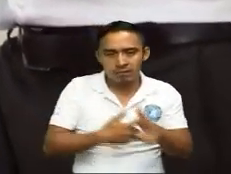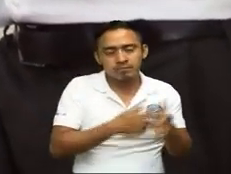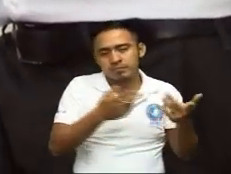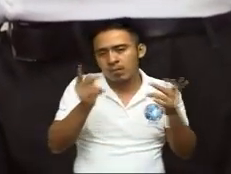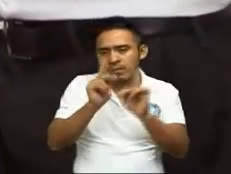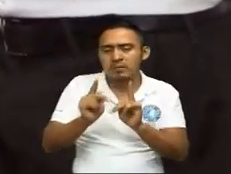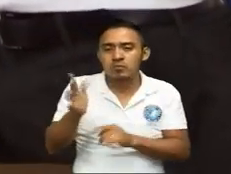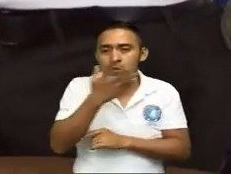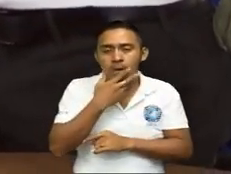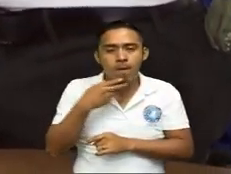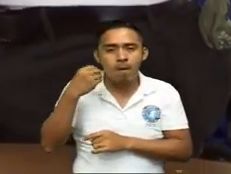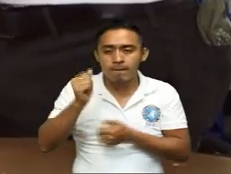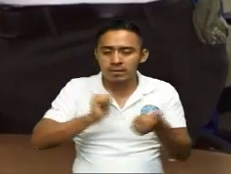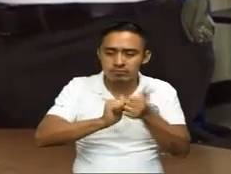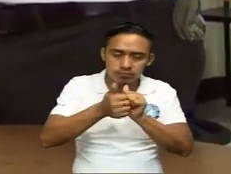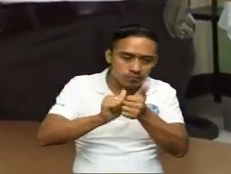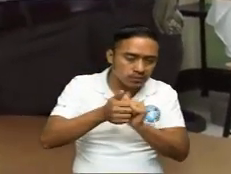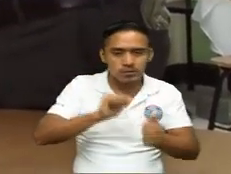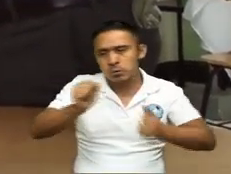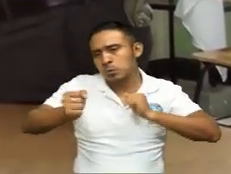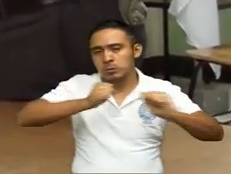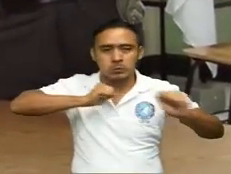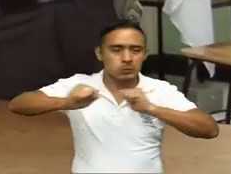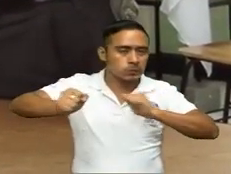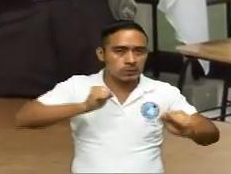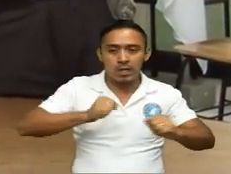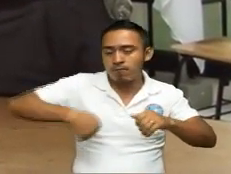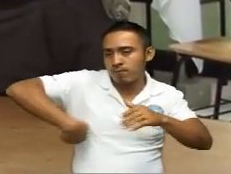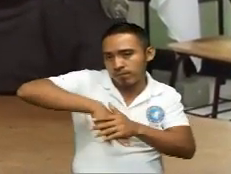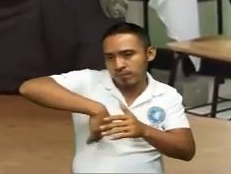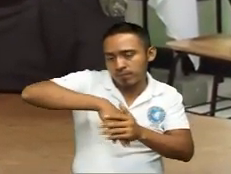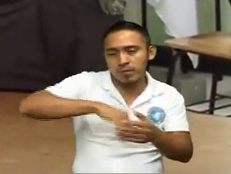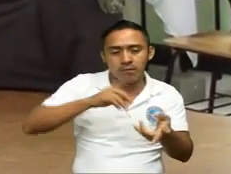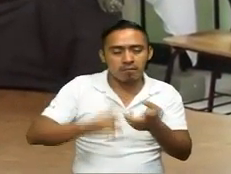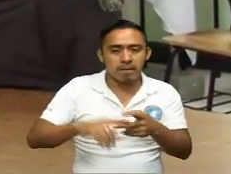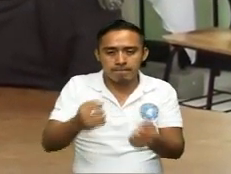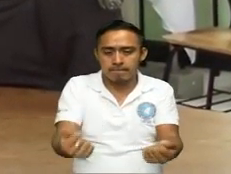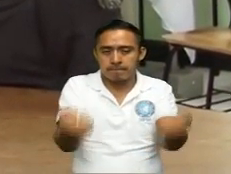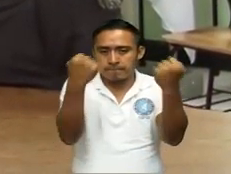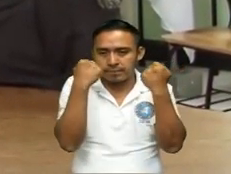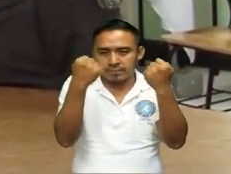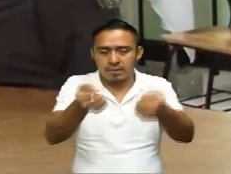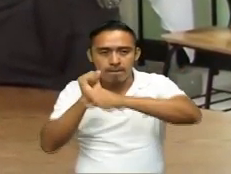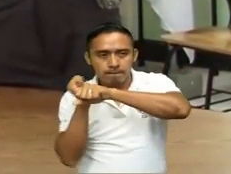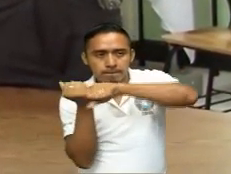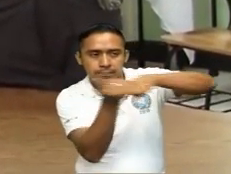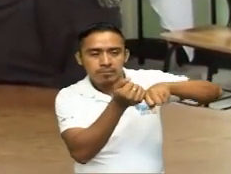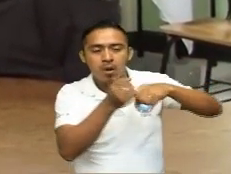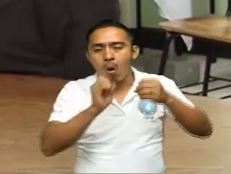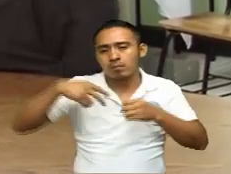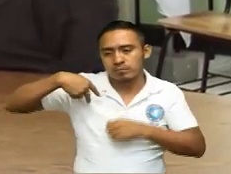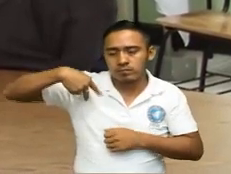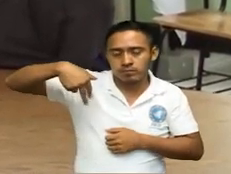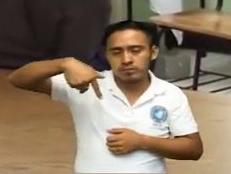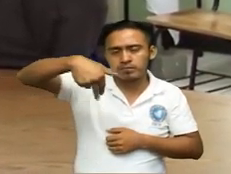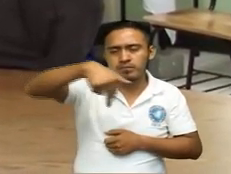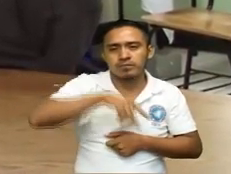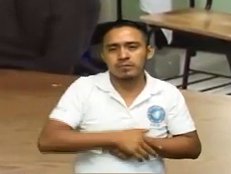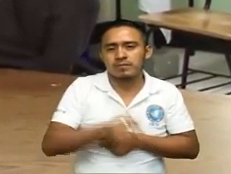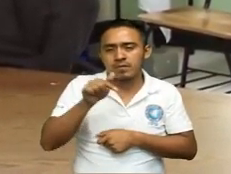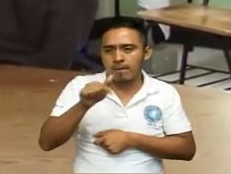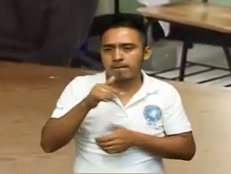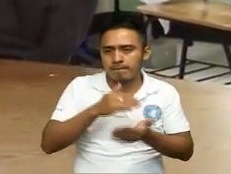pacientes jóvenes que practican deporte, ¿ya? Los pacientes que practican fútbol, béisbol, que levantan pesas, o aquellos que salen a caminar. Entonces, generalmente